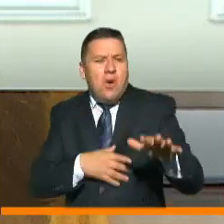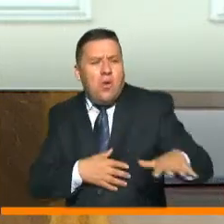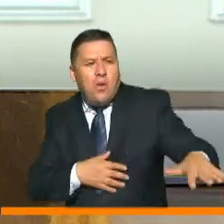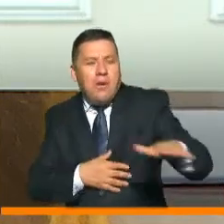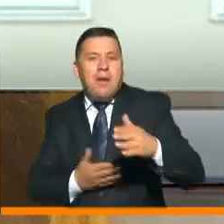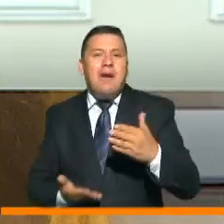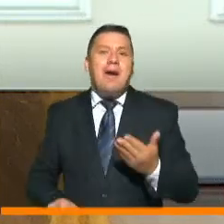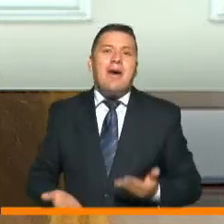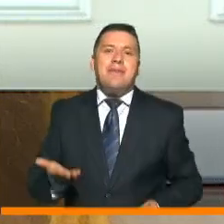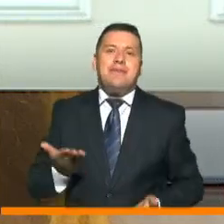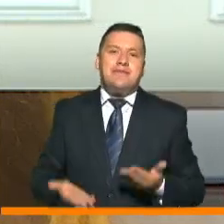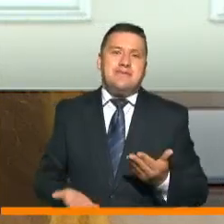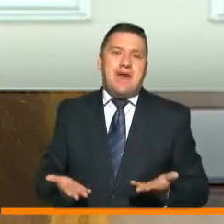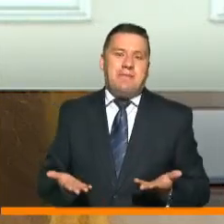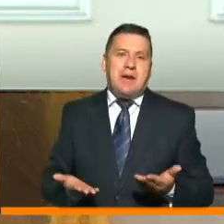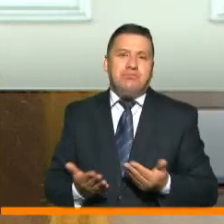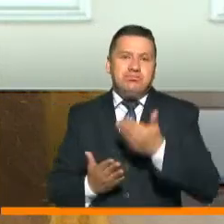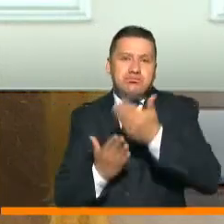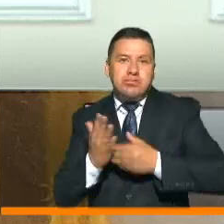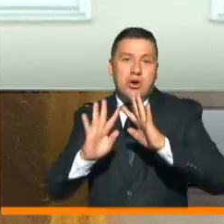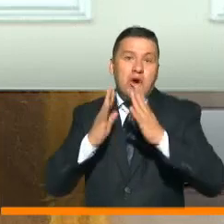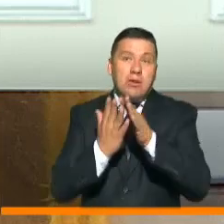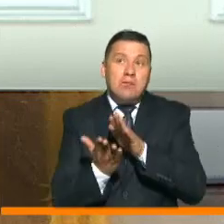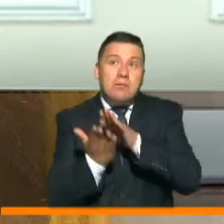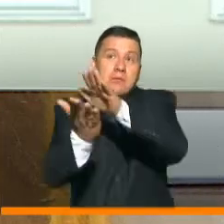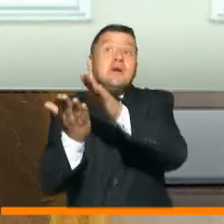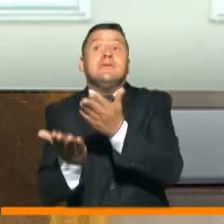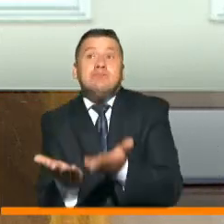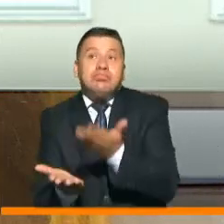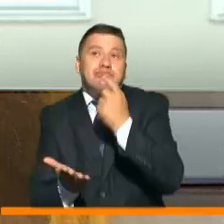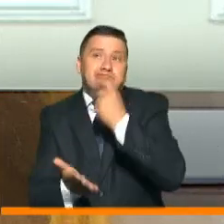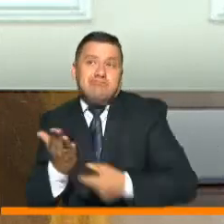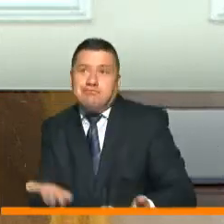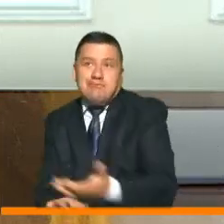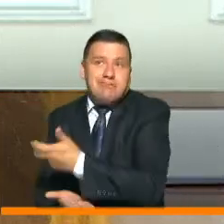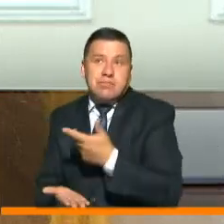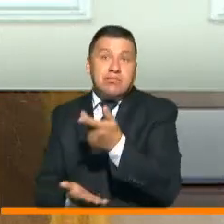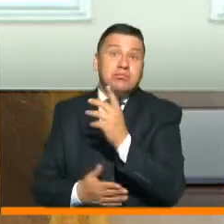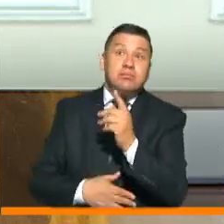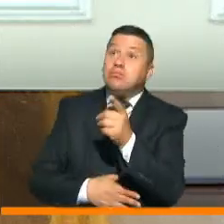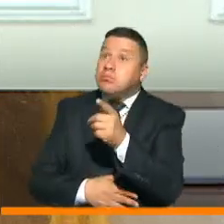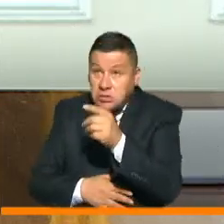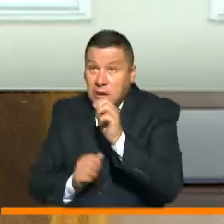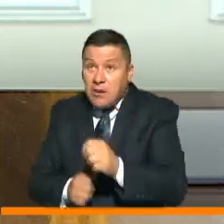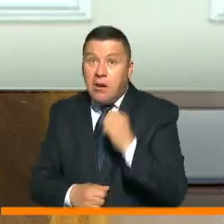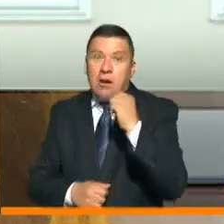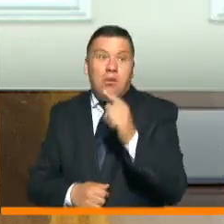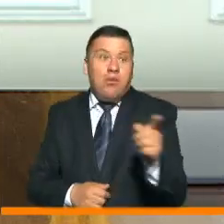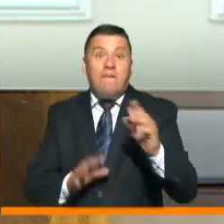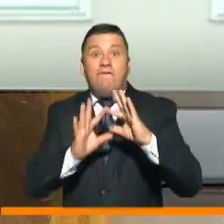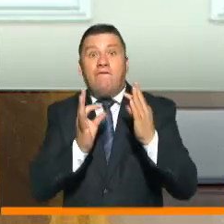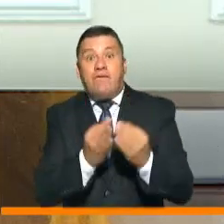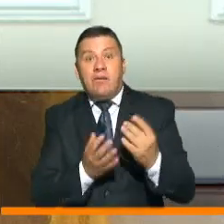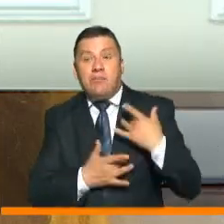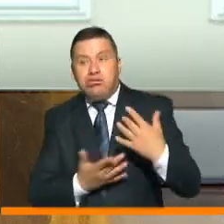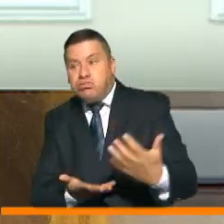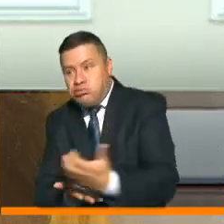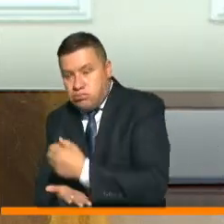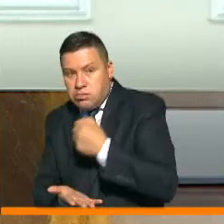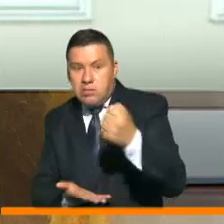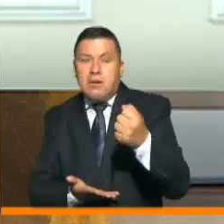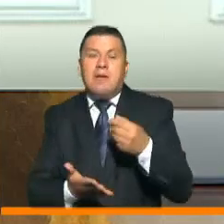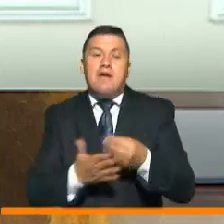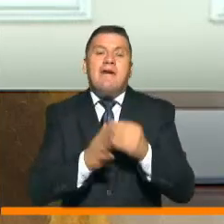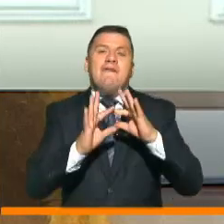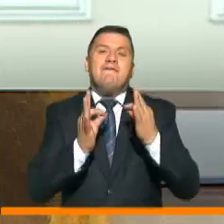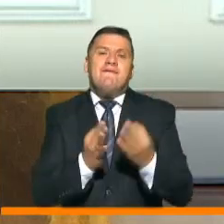todo dependerá de cómo se dé el tránsito en el Congreso y terminaremos beneficiando no solamente a familias de ingreso vulnerable, sino también